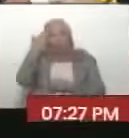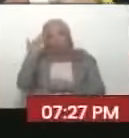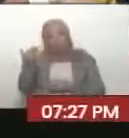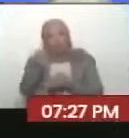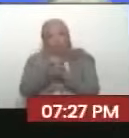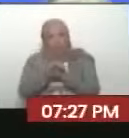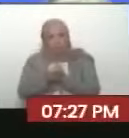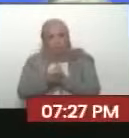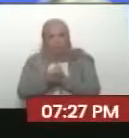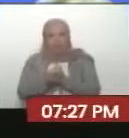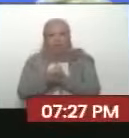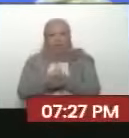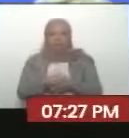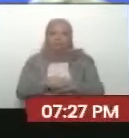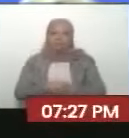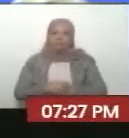Karina.